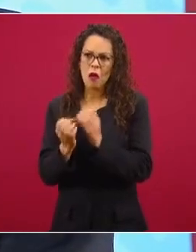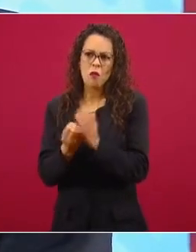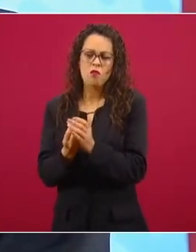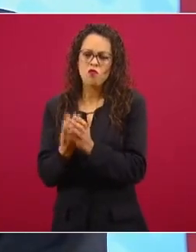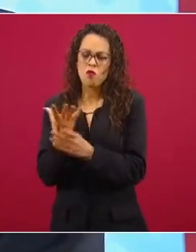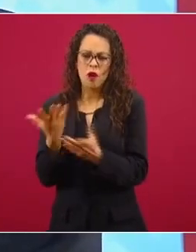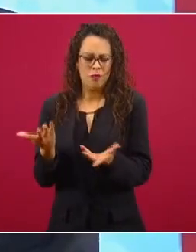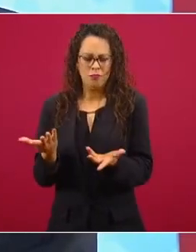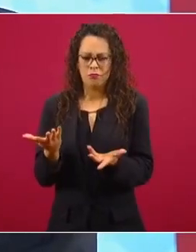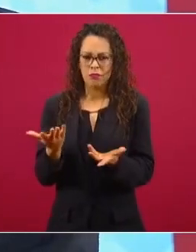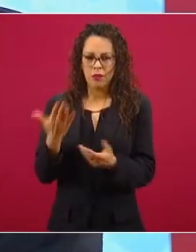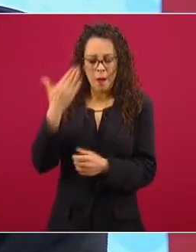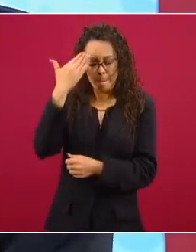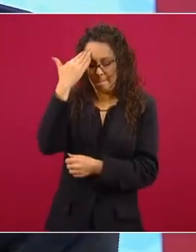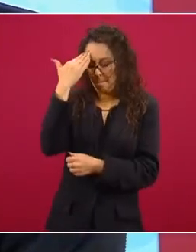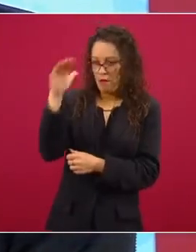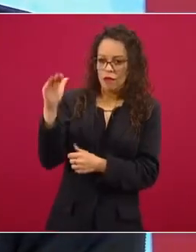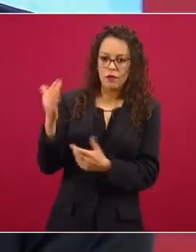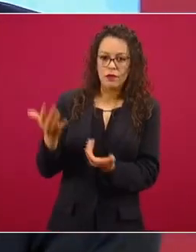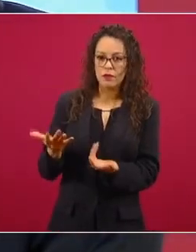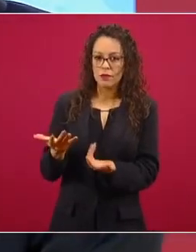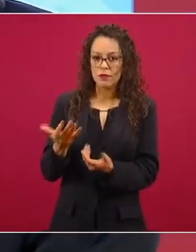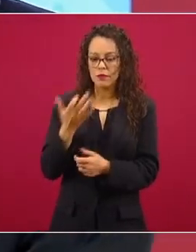Entonces, ahí